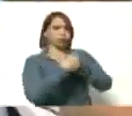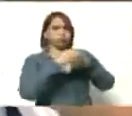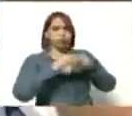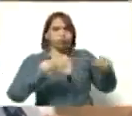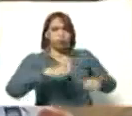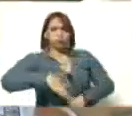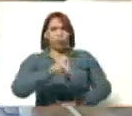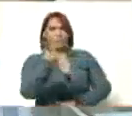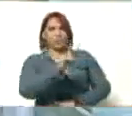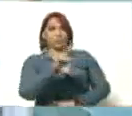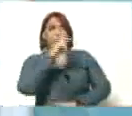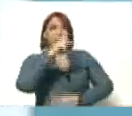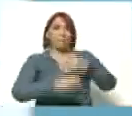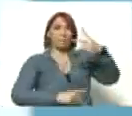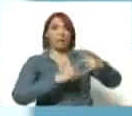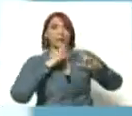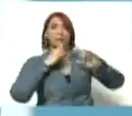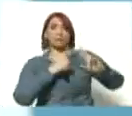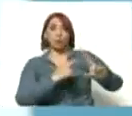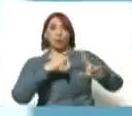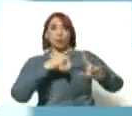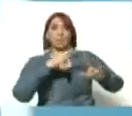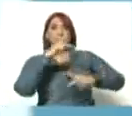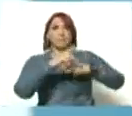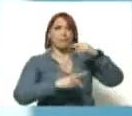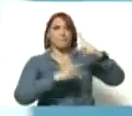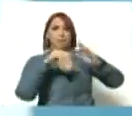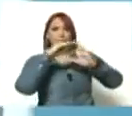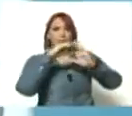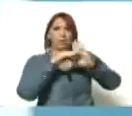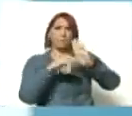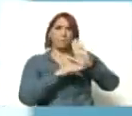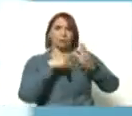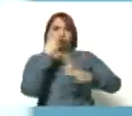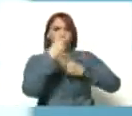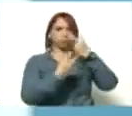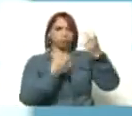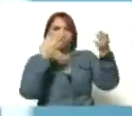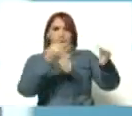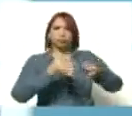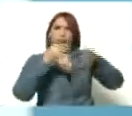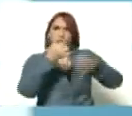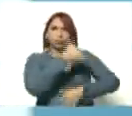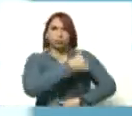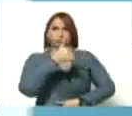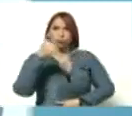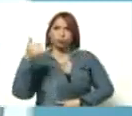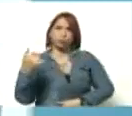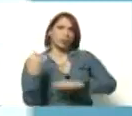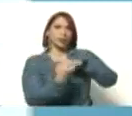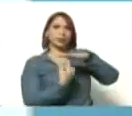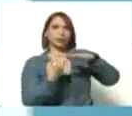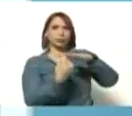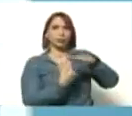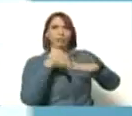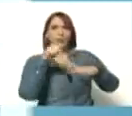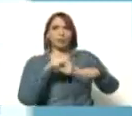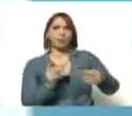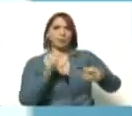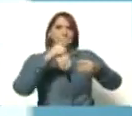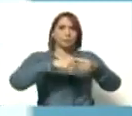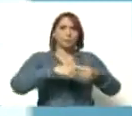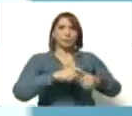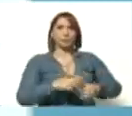plan. Y ese plan responde a una planificación de visita cotidiana a cada una de estas instituciones, incluyendo